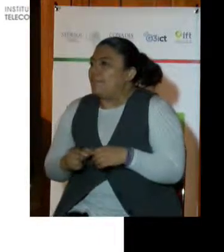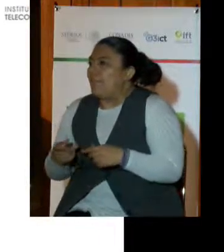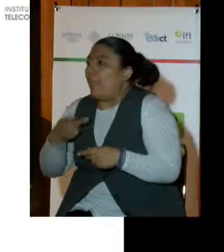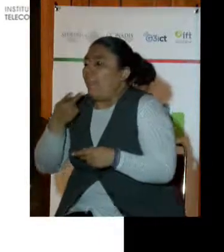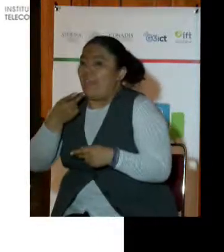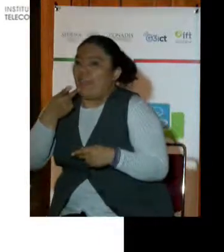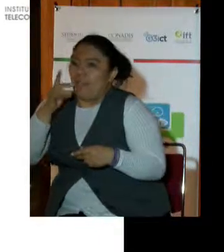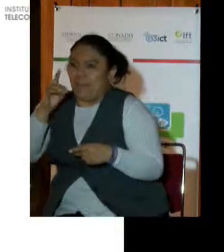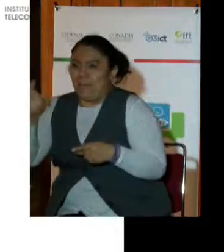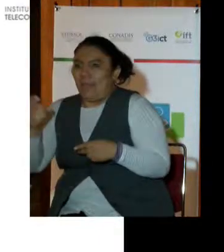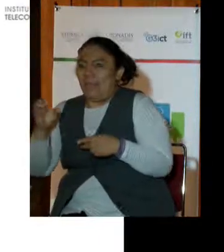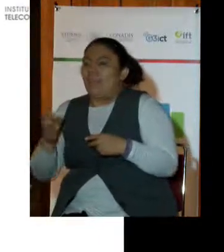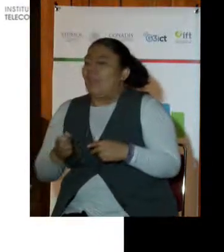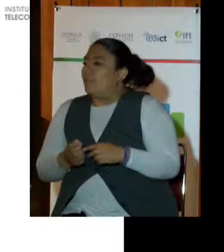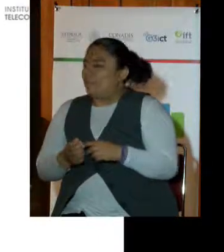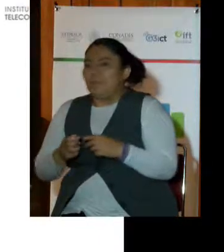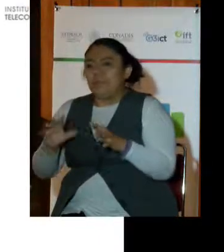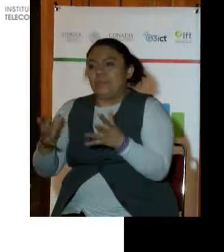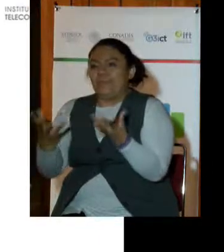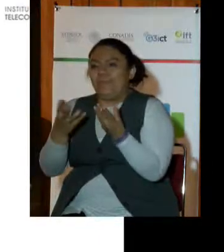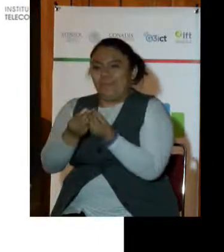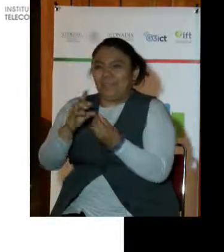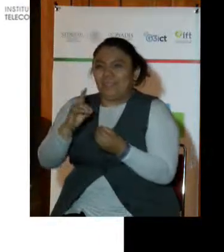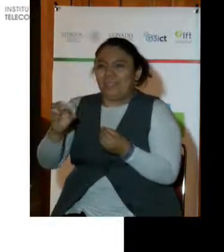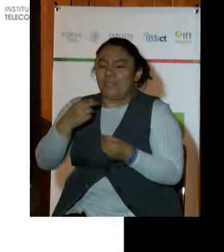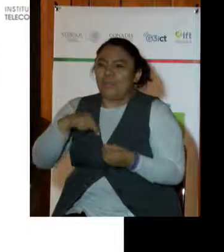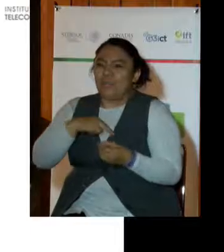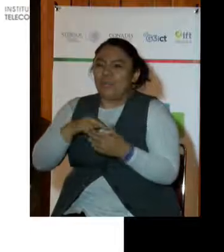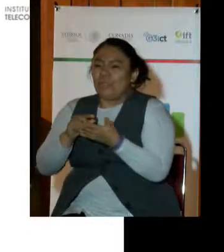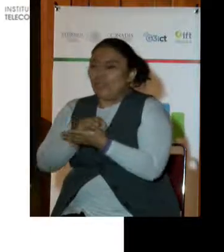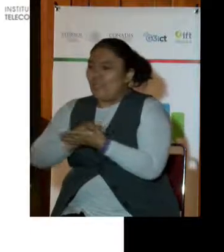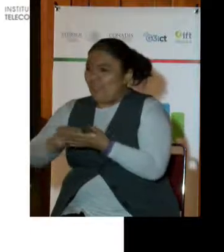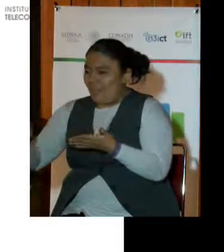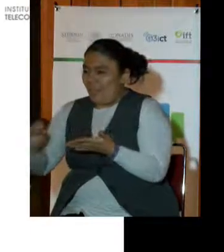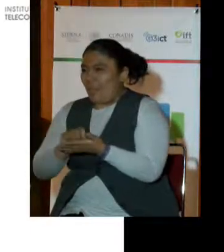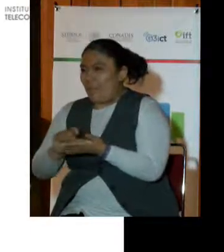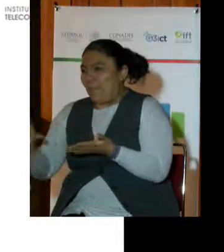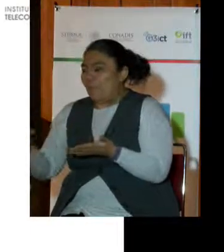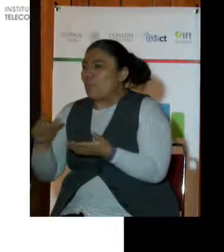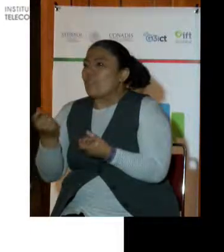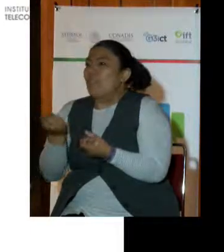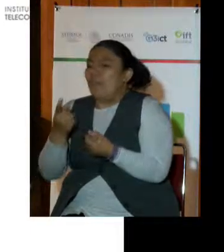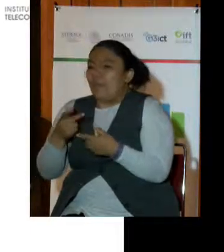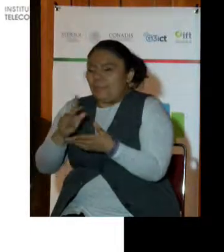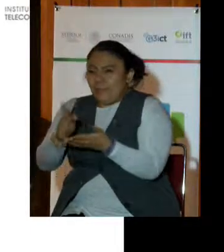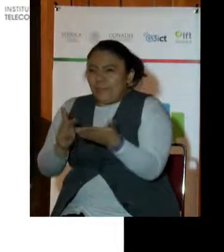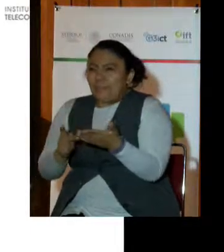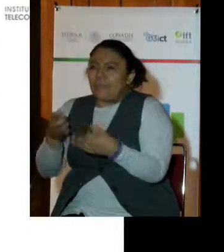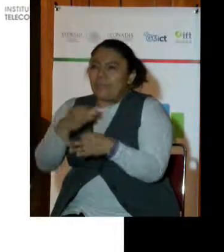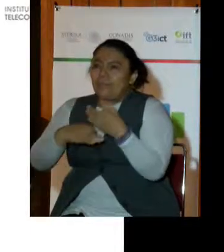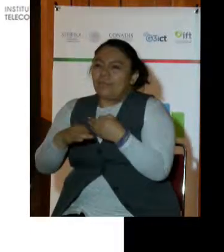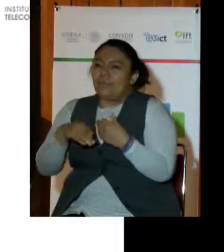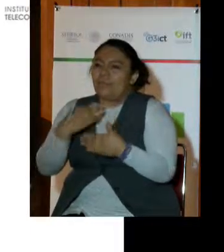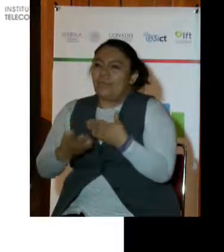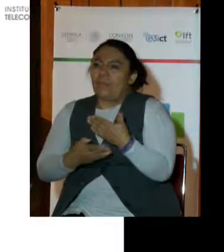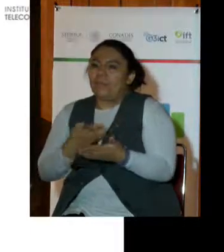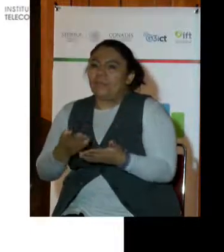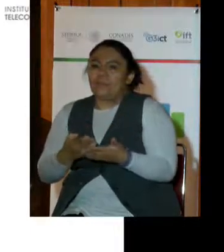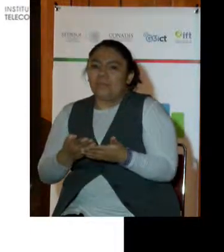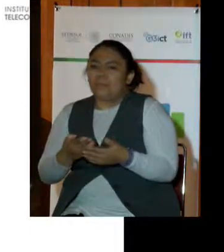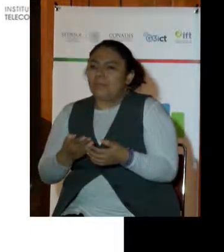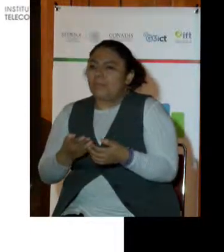de, que eso es parte, por supuesto, de nuestros lineamientos, qué tarifas, planes, paquetes estarán disponibles. Y aquí hay un